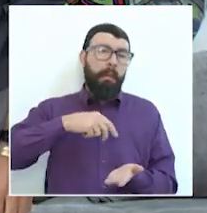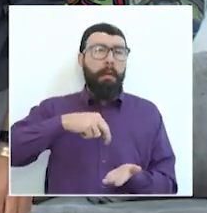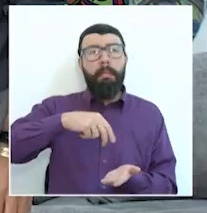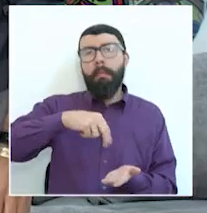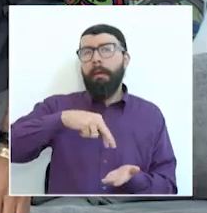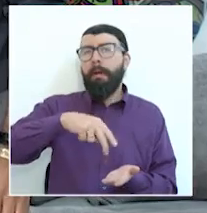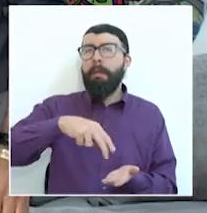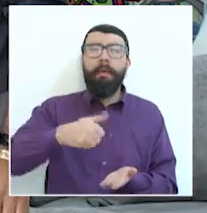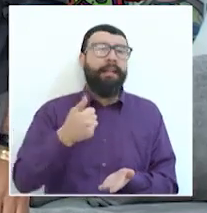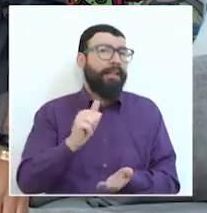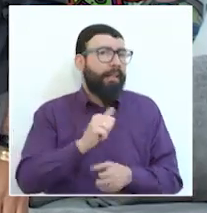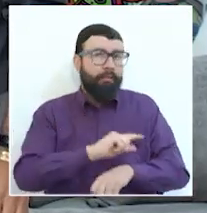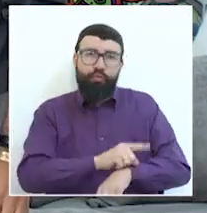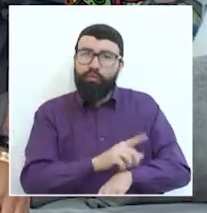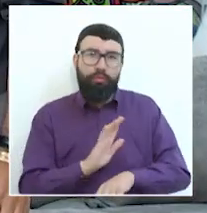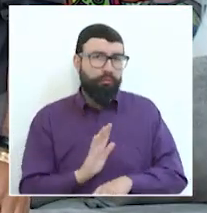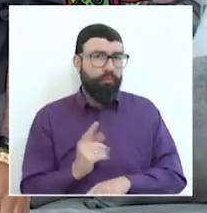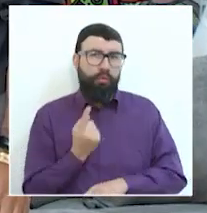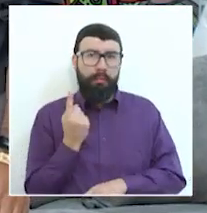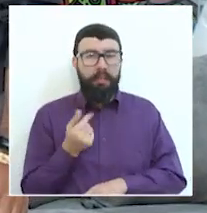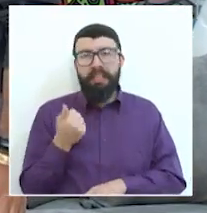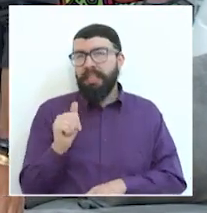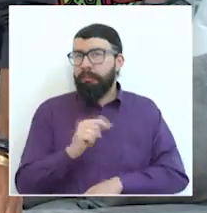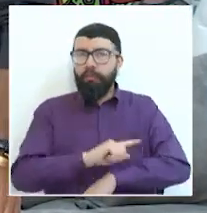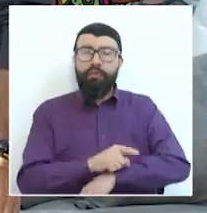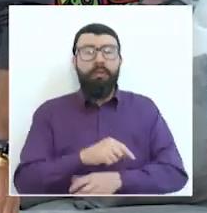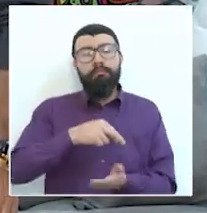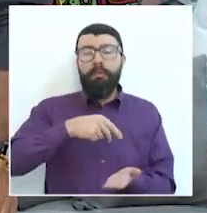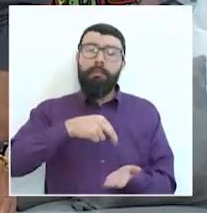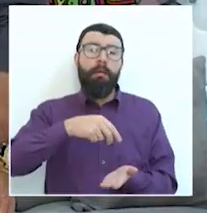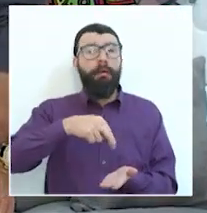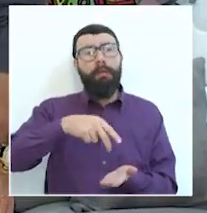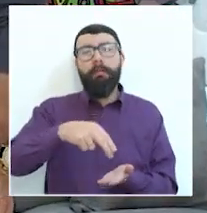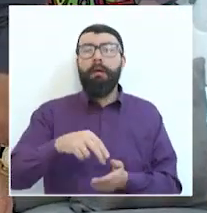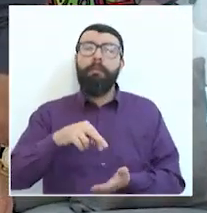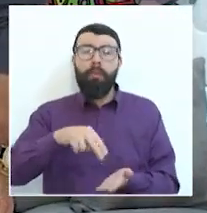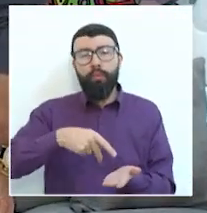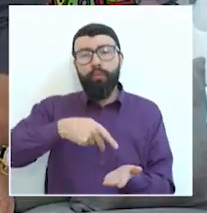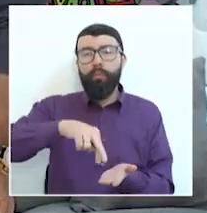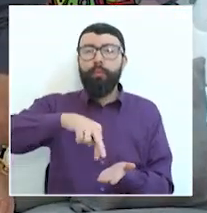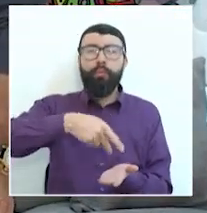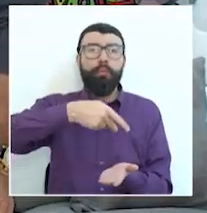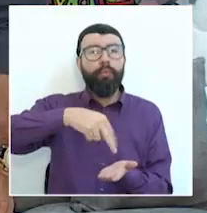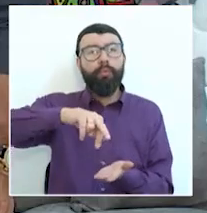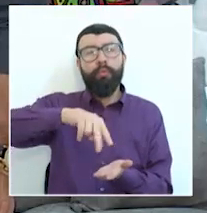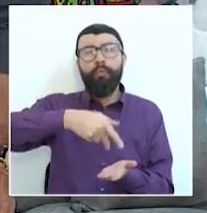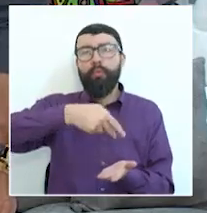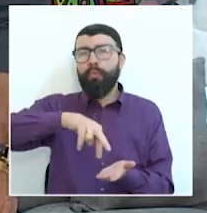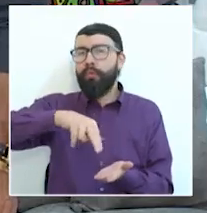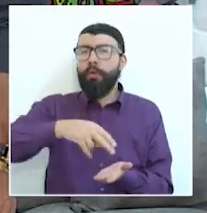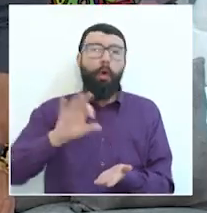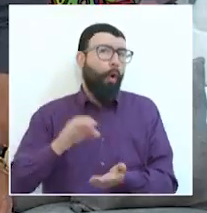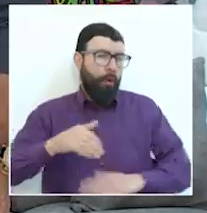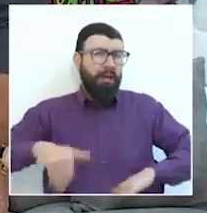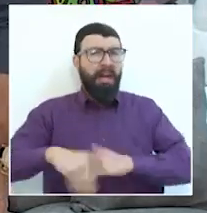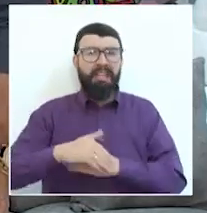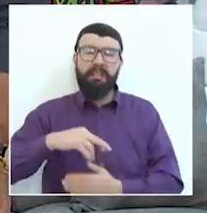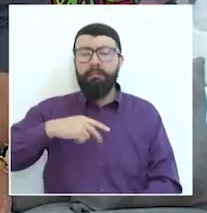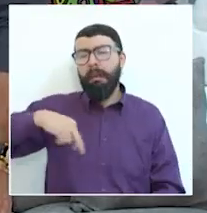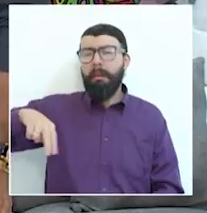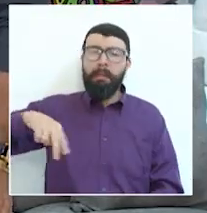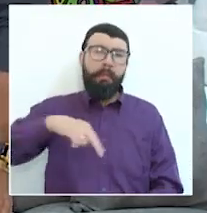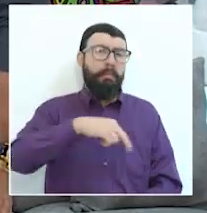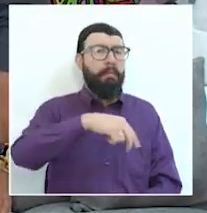minutos. ¿Sí? Es una caminadita muy controlada en una banda o puede ser también en la calle, no hay problema. Luego